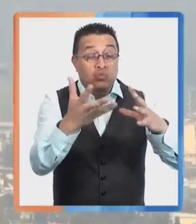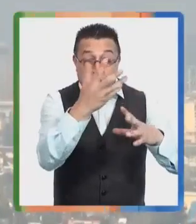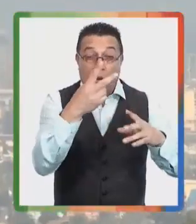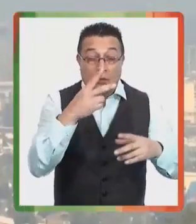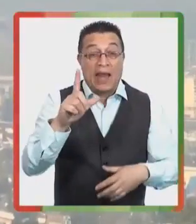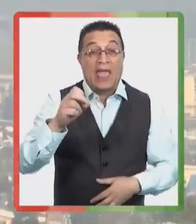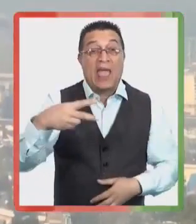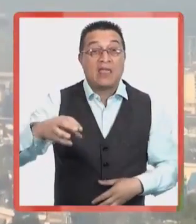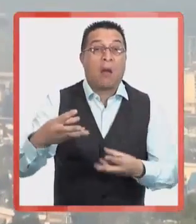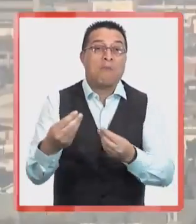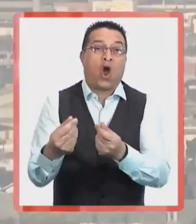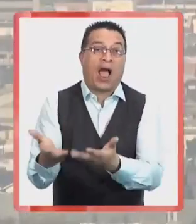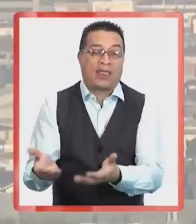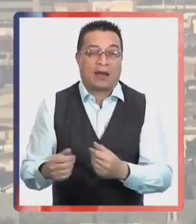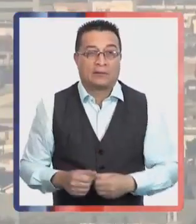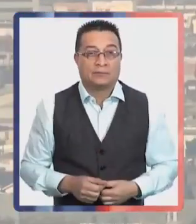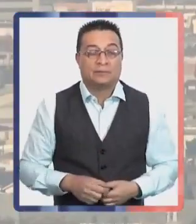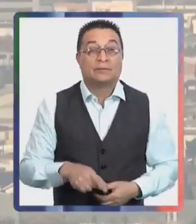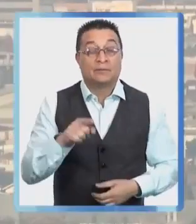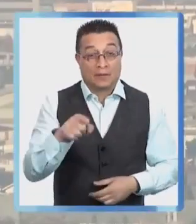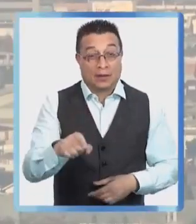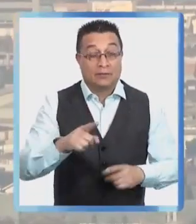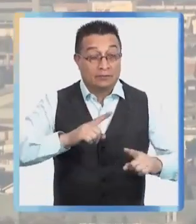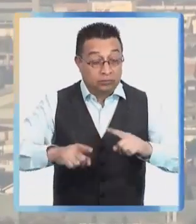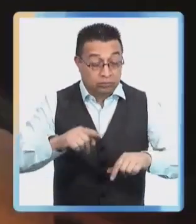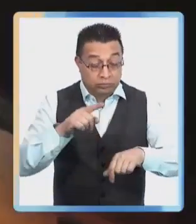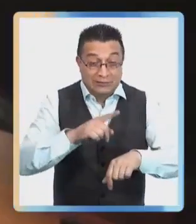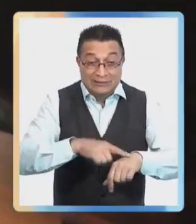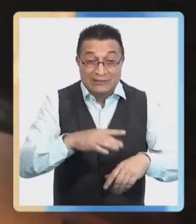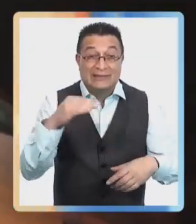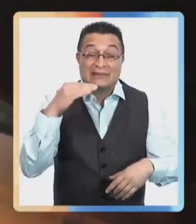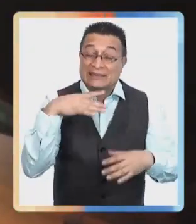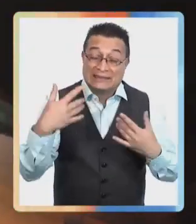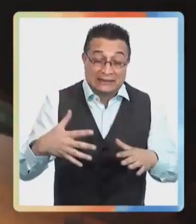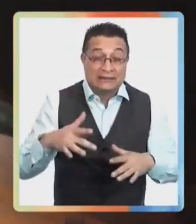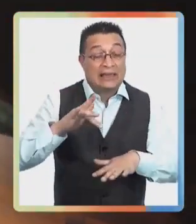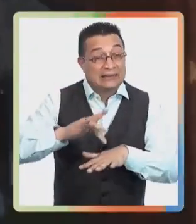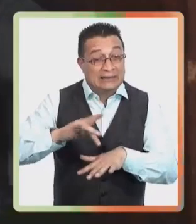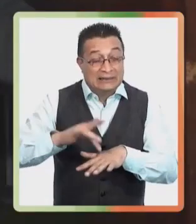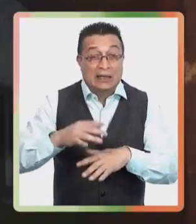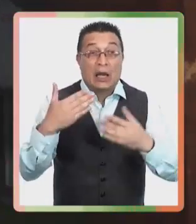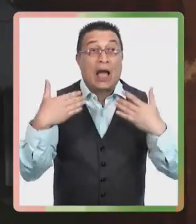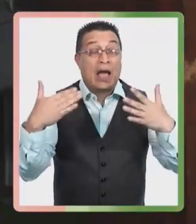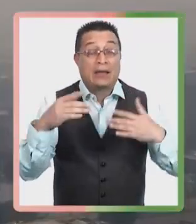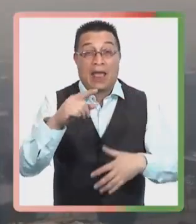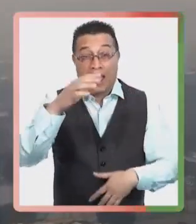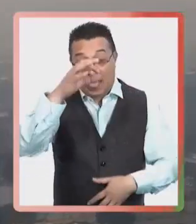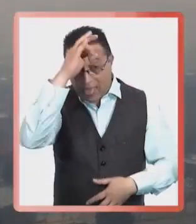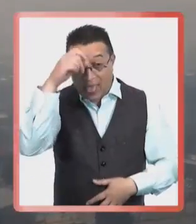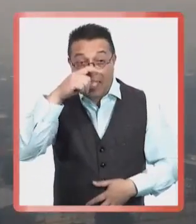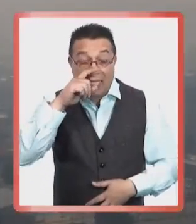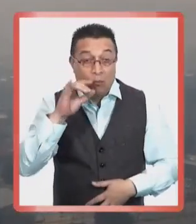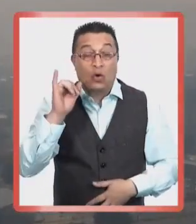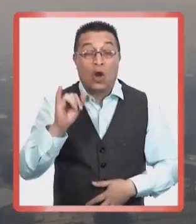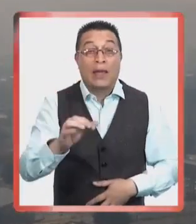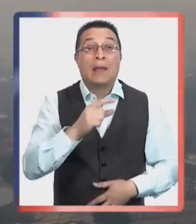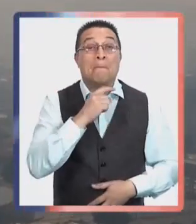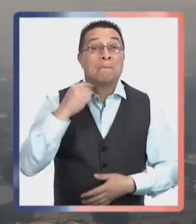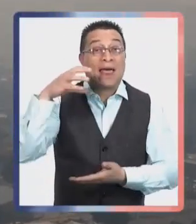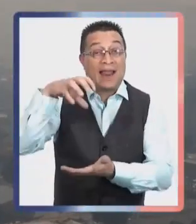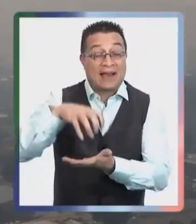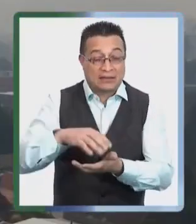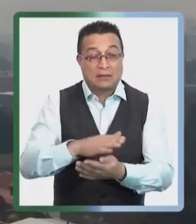uso de leña moja el periodo de gestión de episodios críticos por mala calidad del aire las comunas de temuco y padre